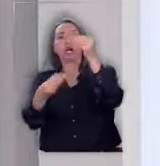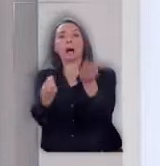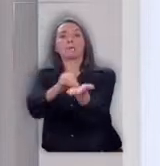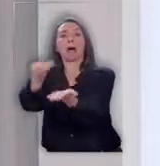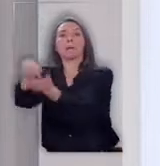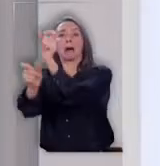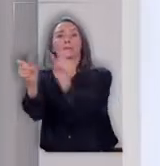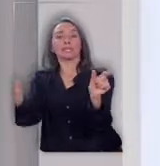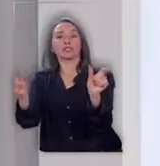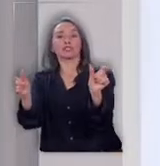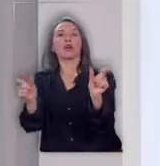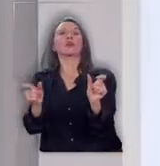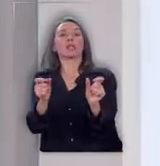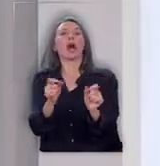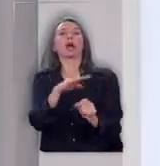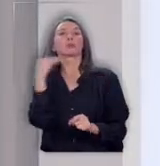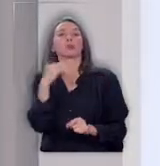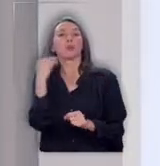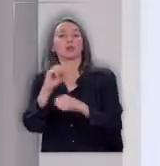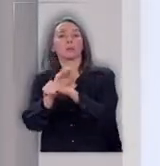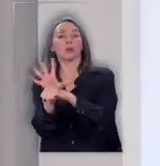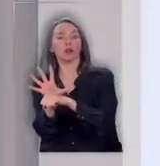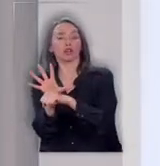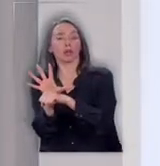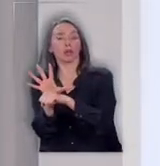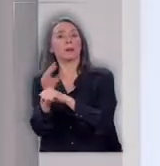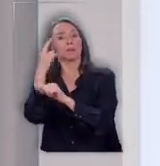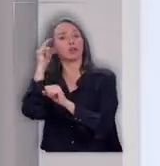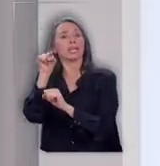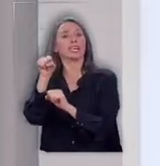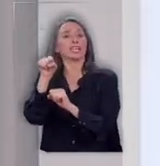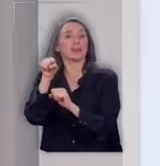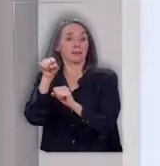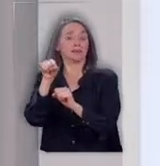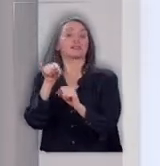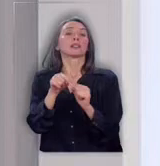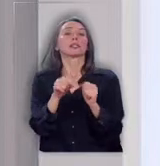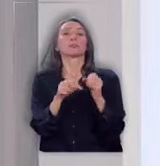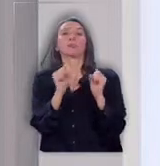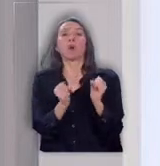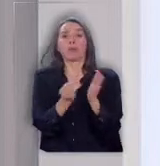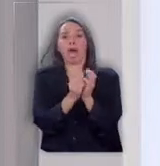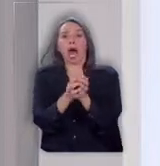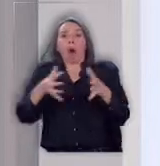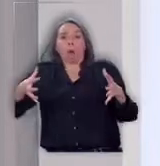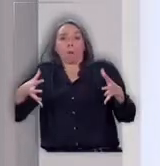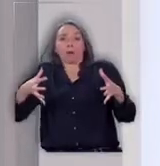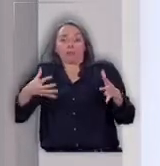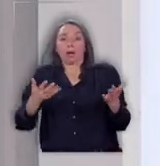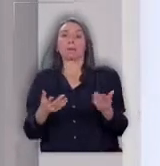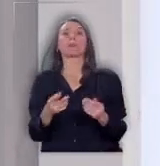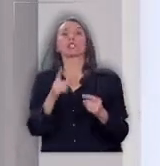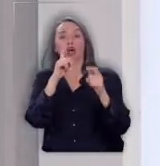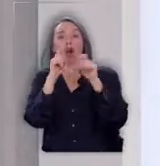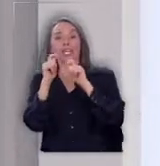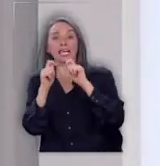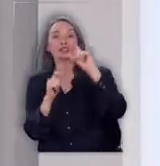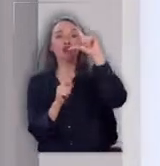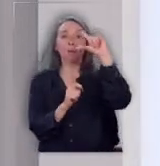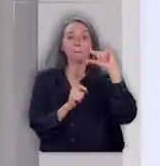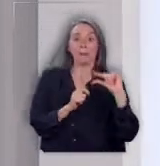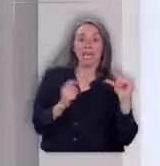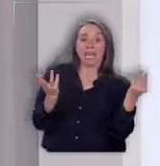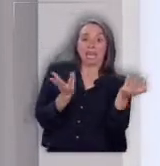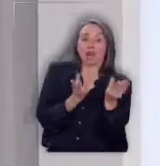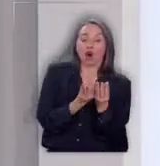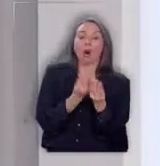artificialmente los casos de ha sido atribuidos a esta causa pero este riesgo disminuye cuando estamos